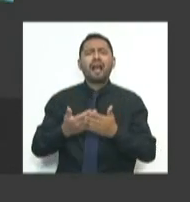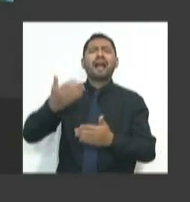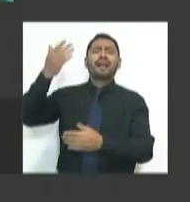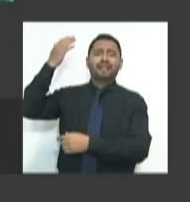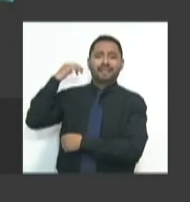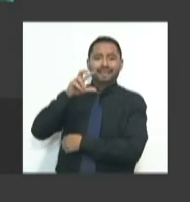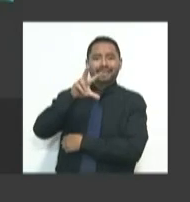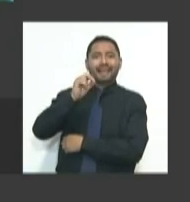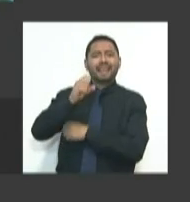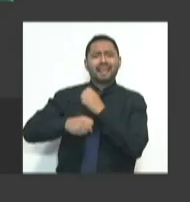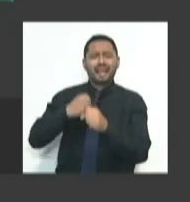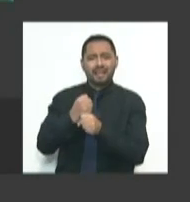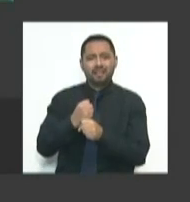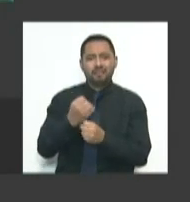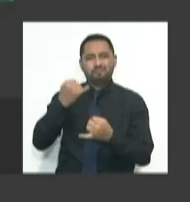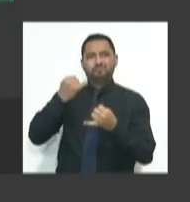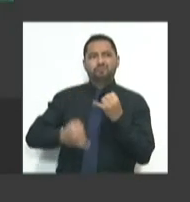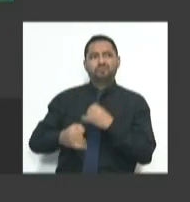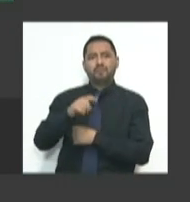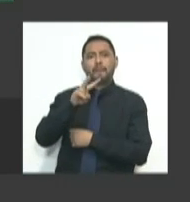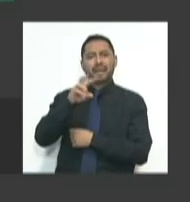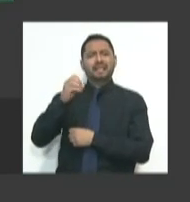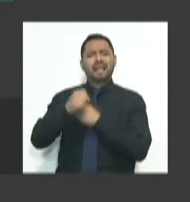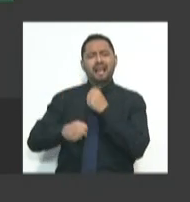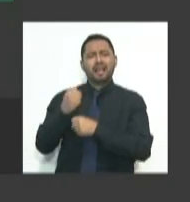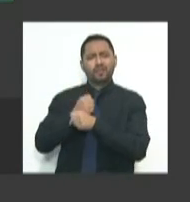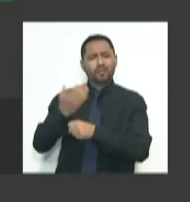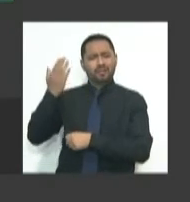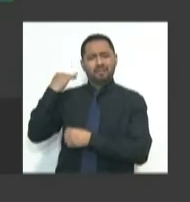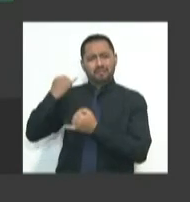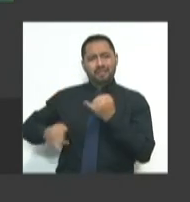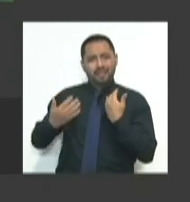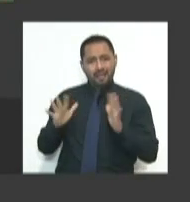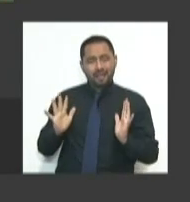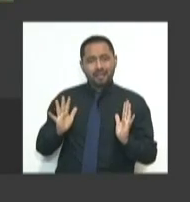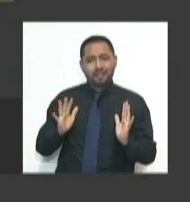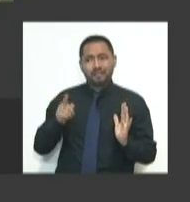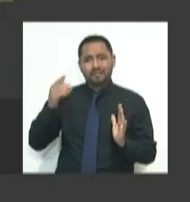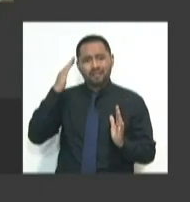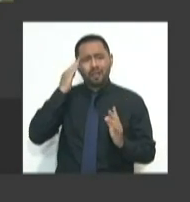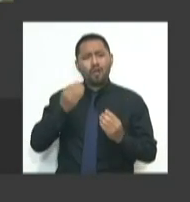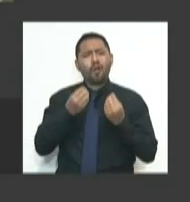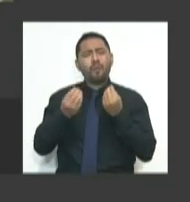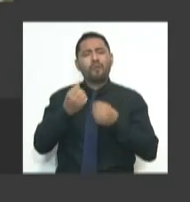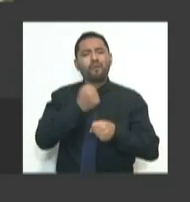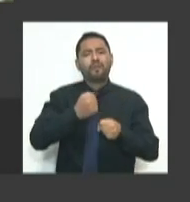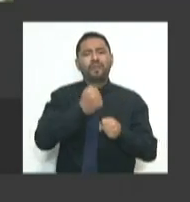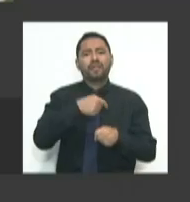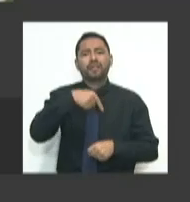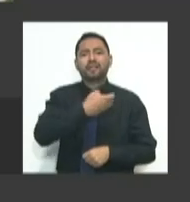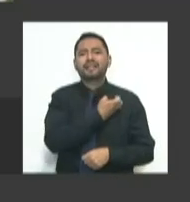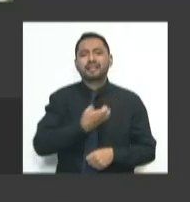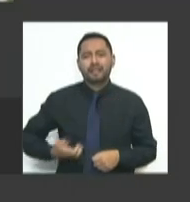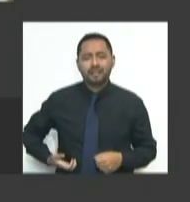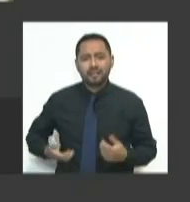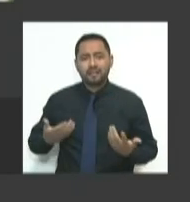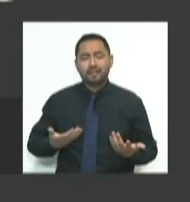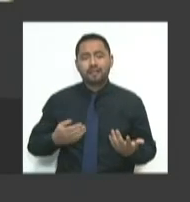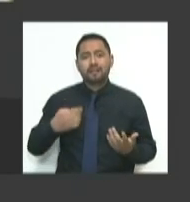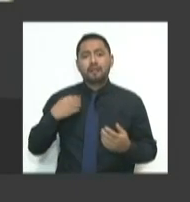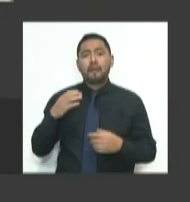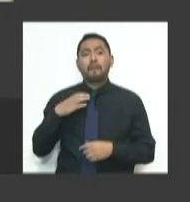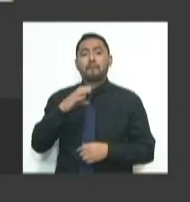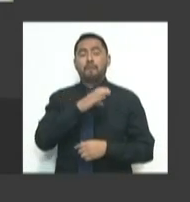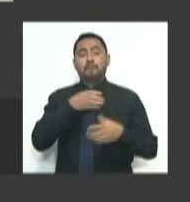desde luego esto varía mucho de mina mina pero en fin siendo conservadores la vida útil de las minas es unos 20 años nosotros podríamos estar hablando de la